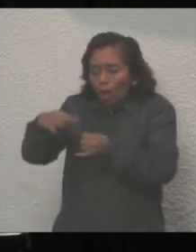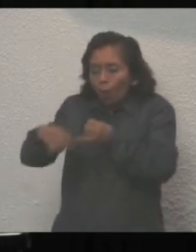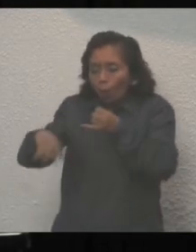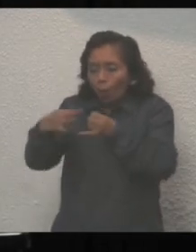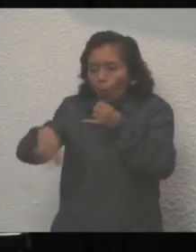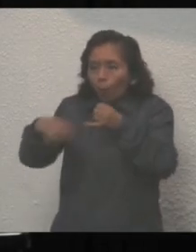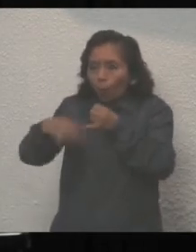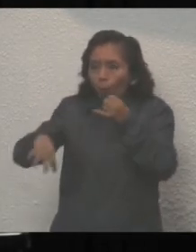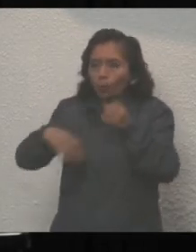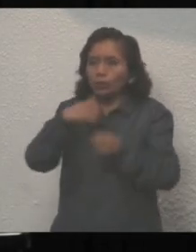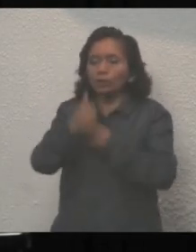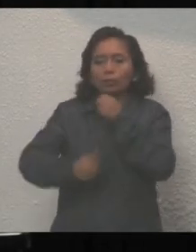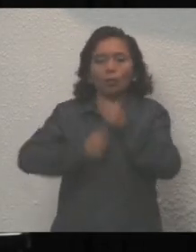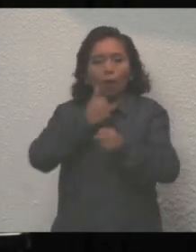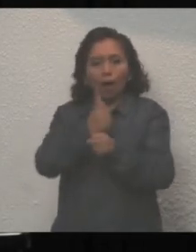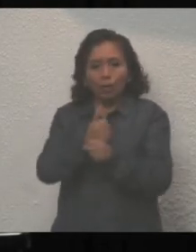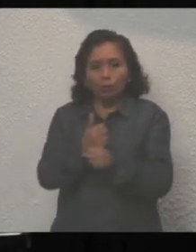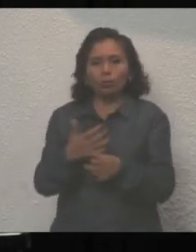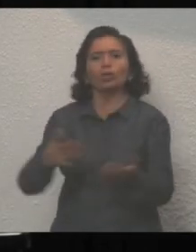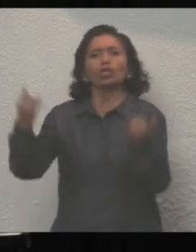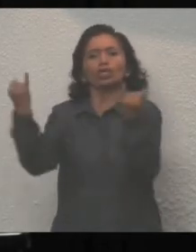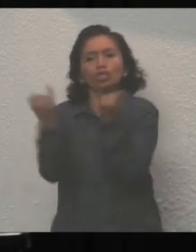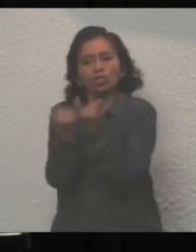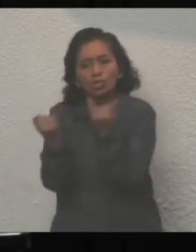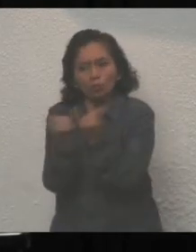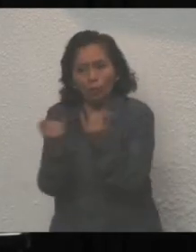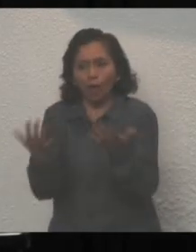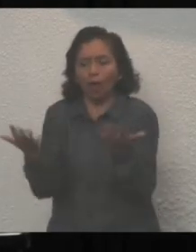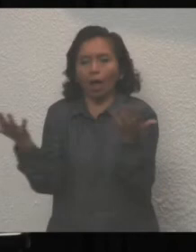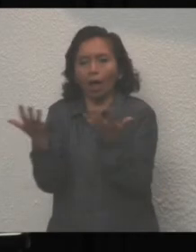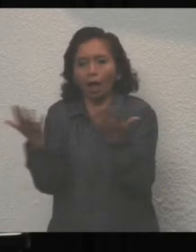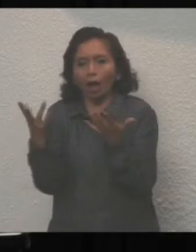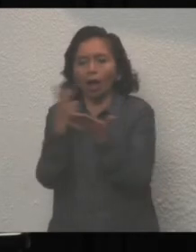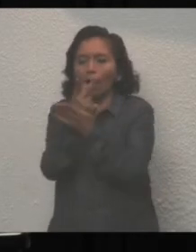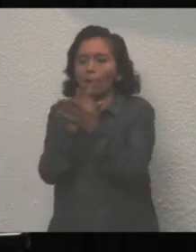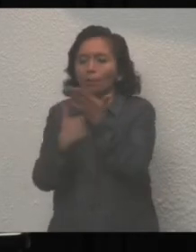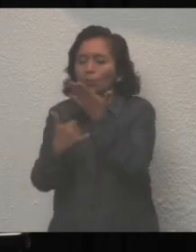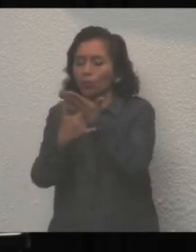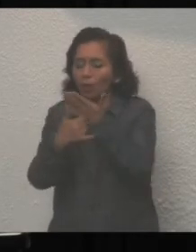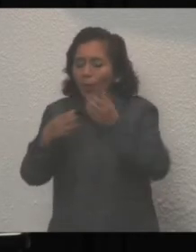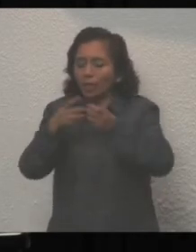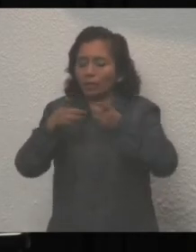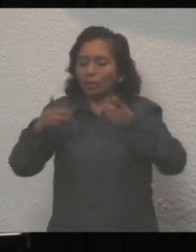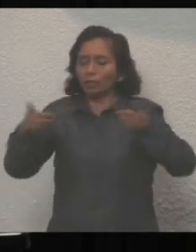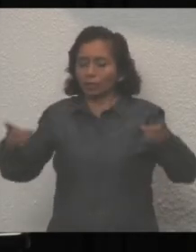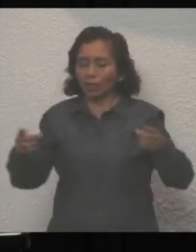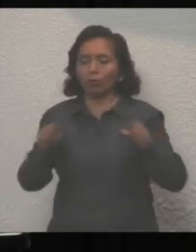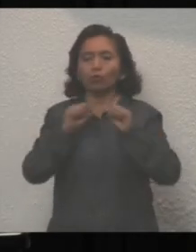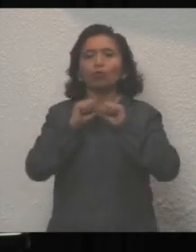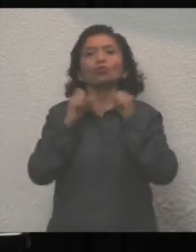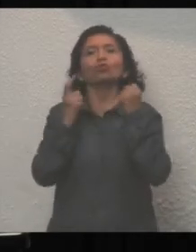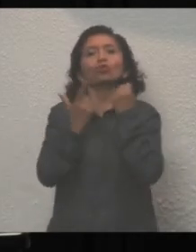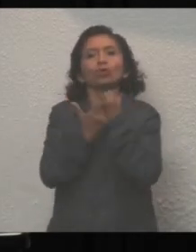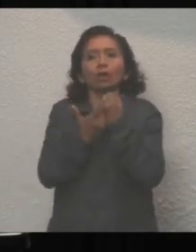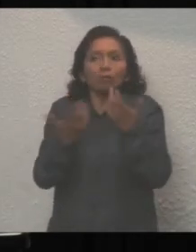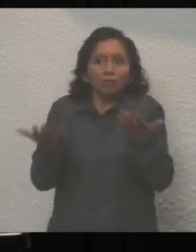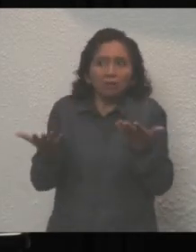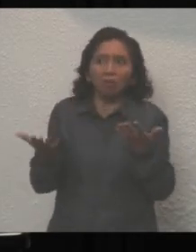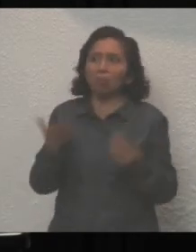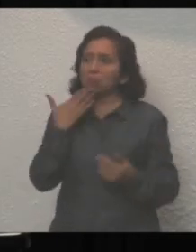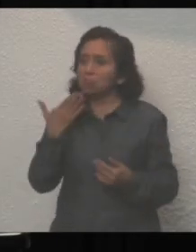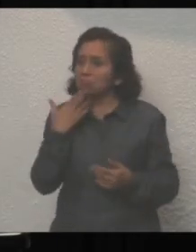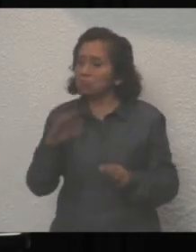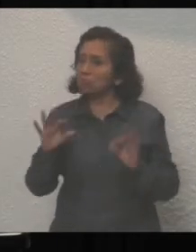año también cree programas locales de desarrollo social. Sería maravilloso que